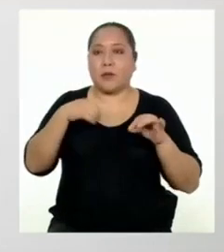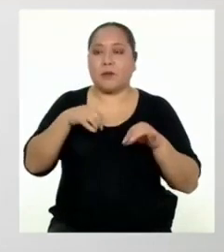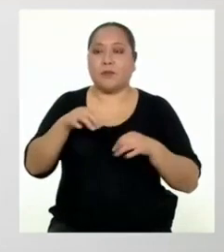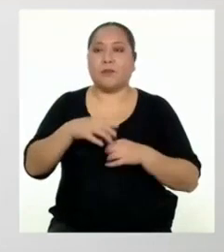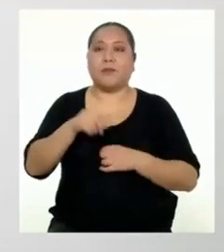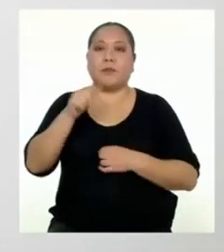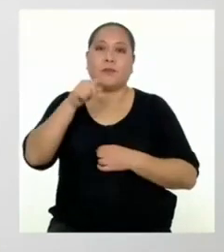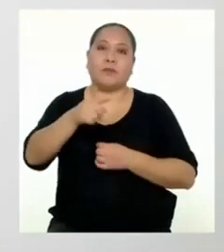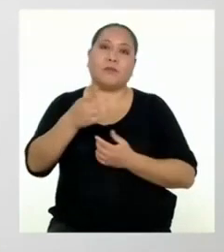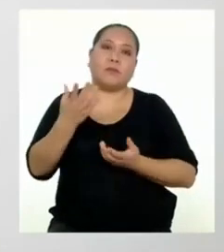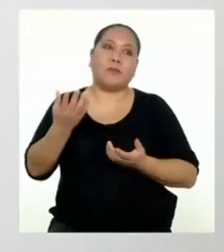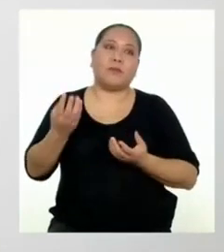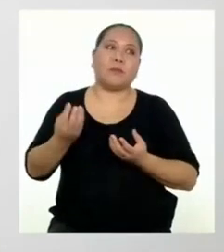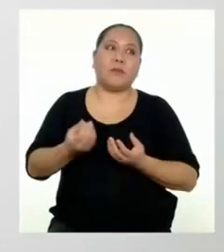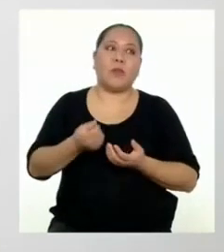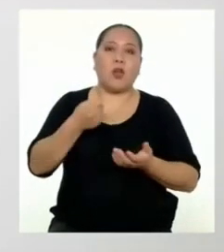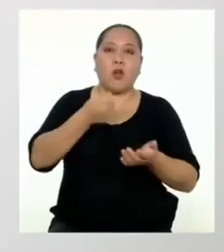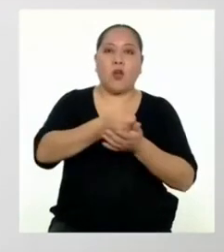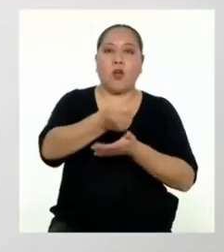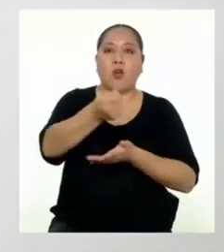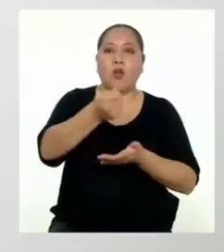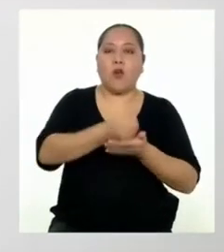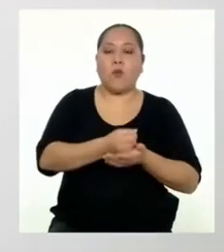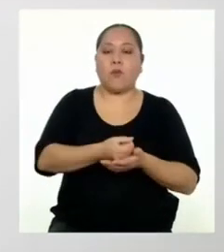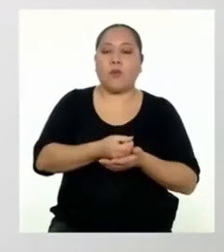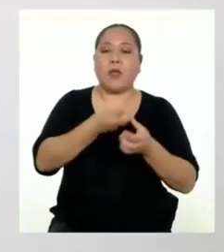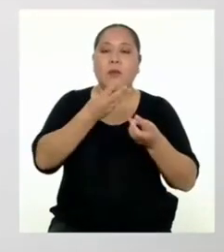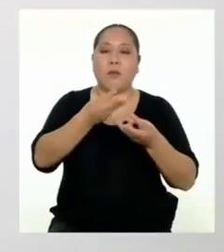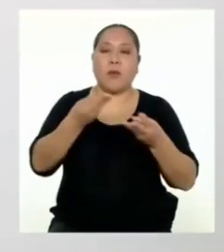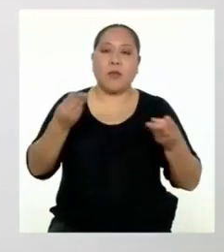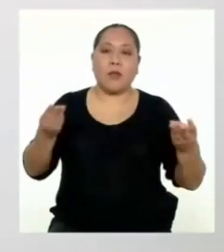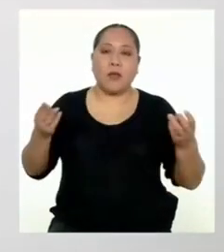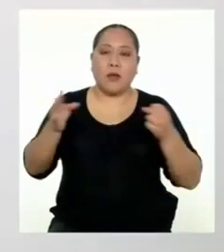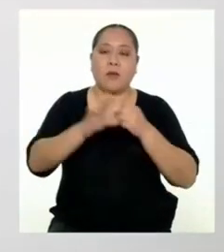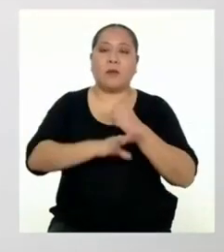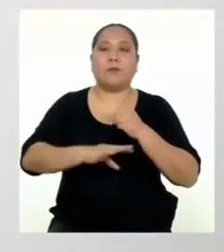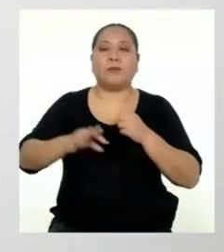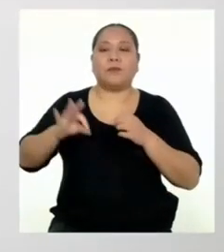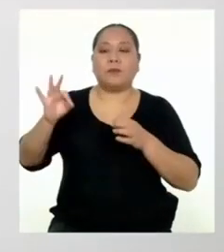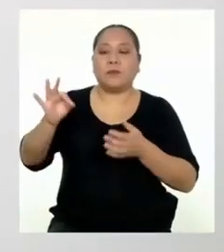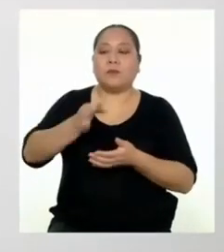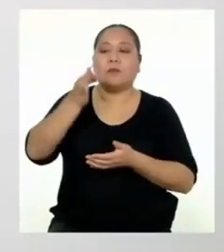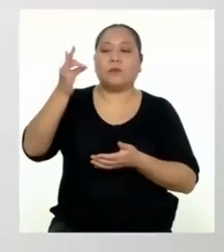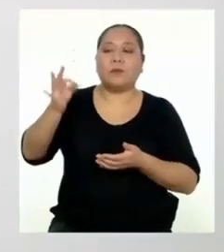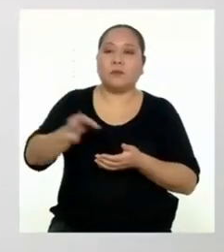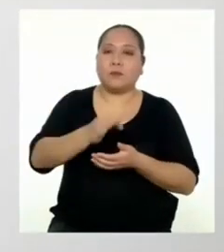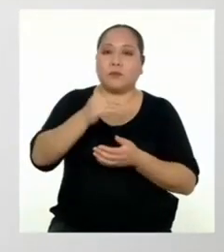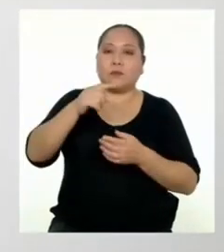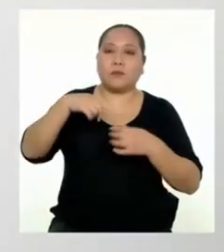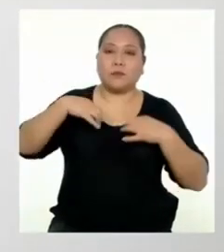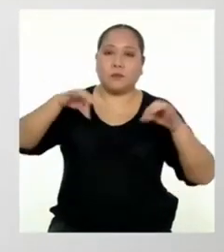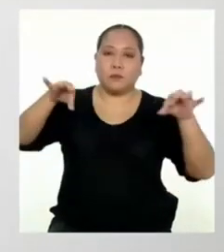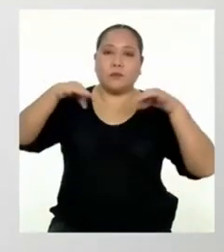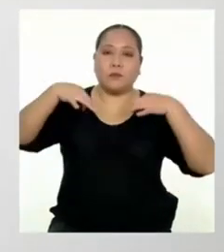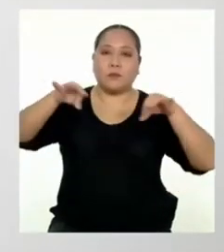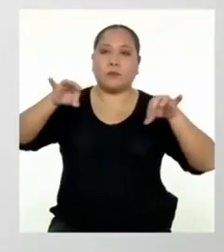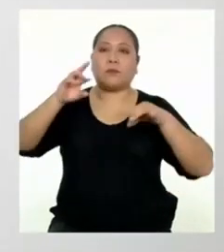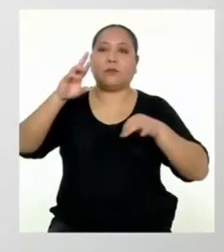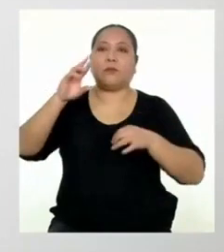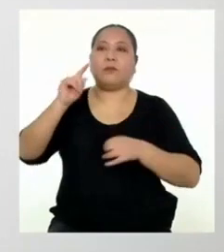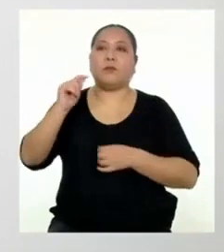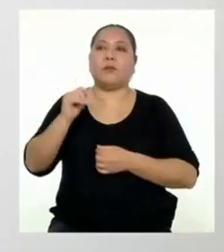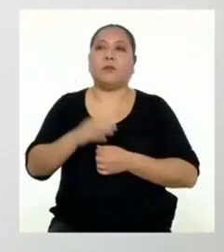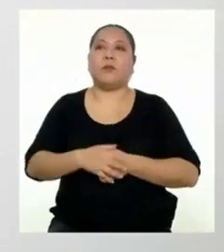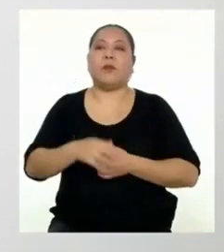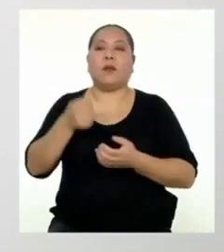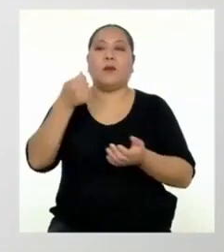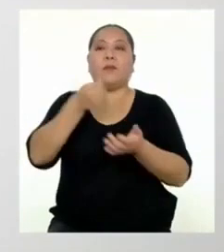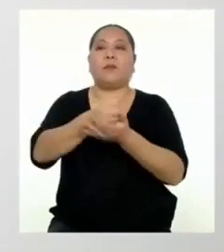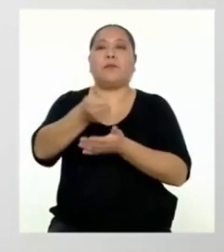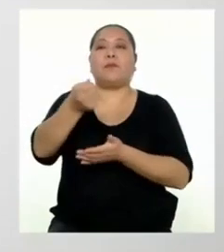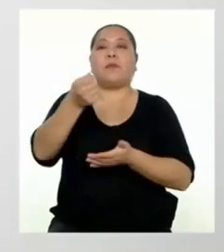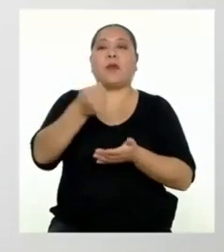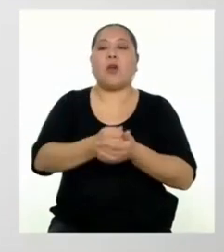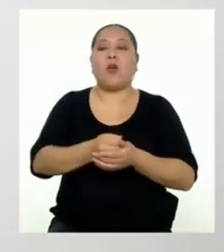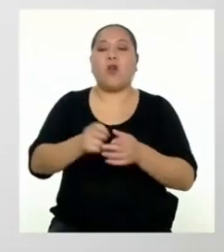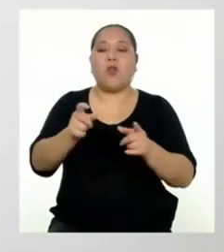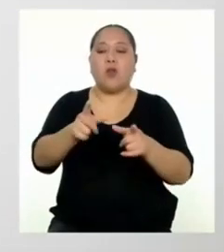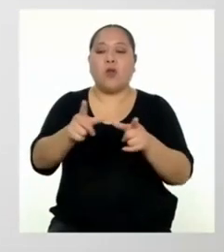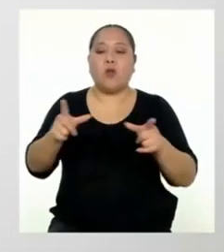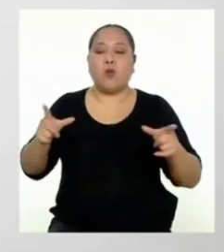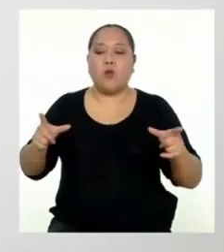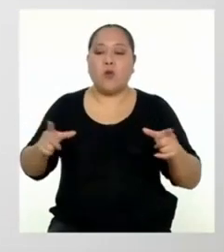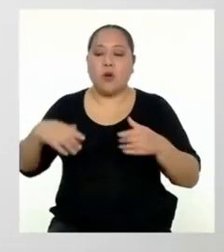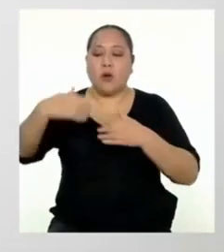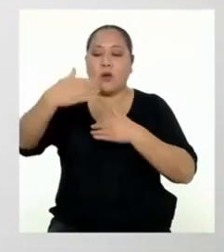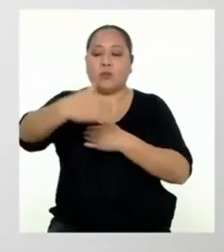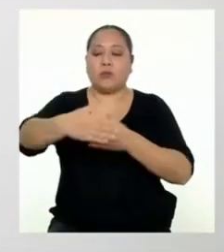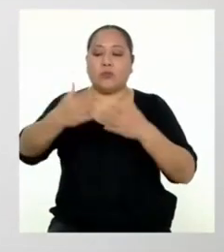En este caso sería la adquisición de materia prima, hilos, tela y por otro lado la renta por la tierra o local donde ofrece